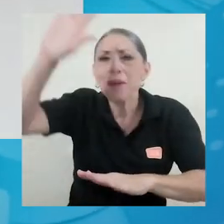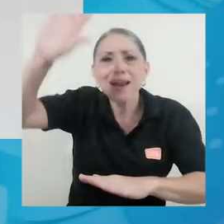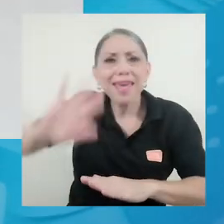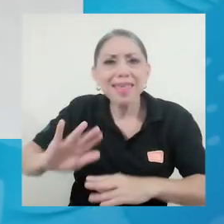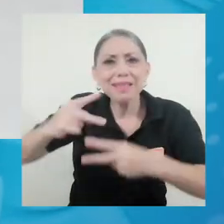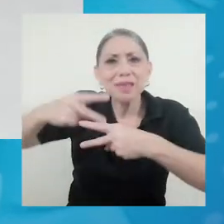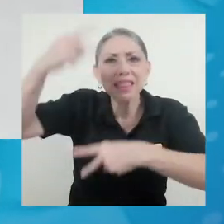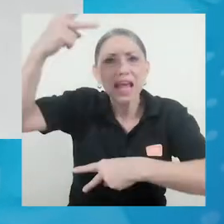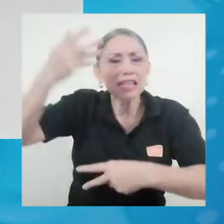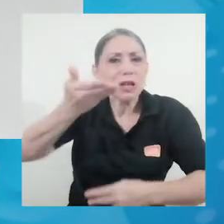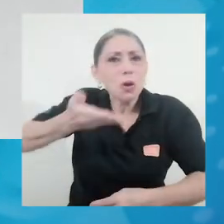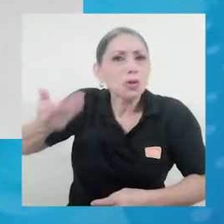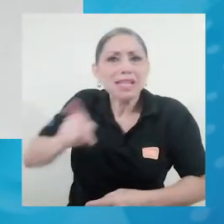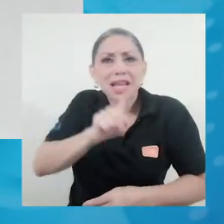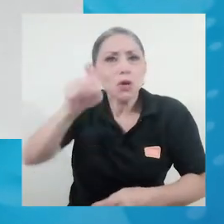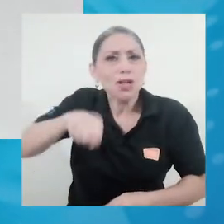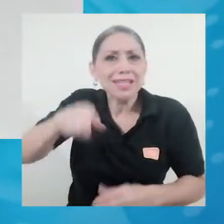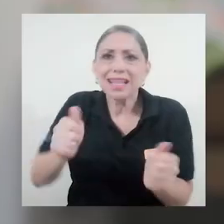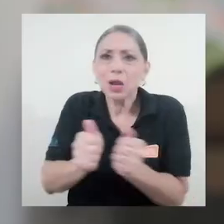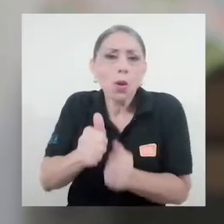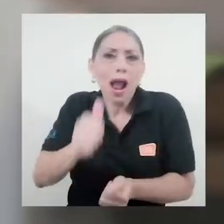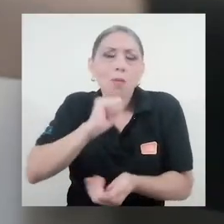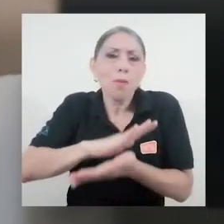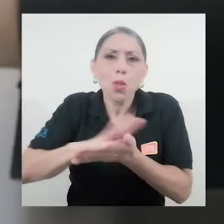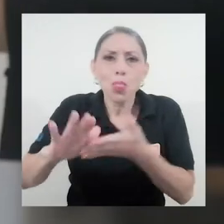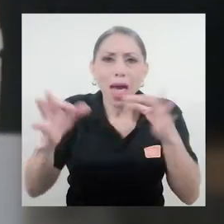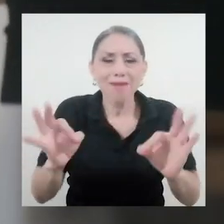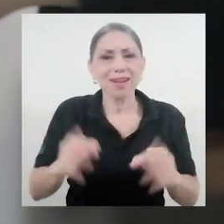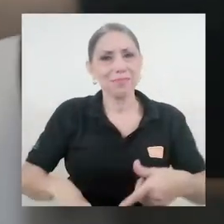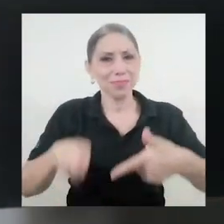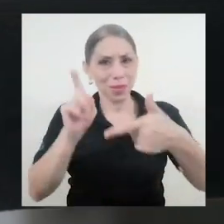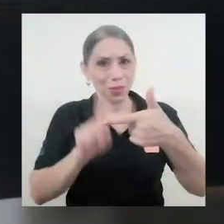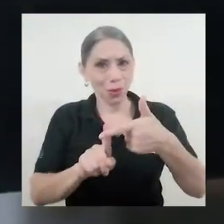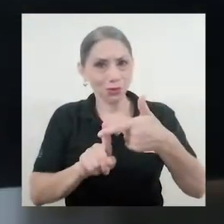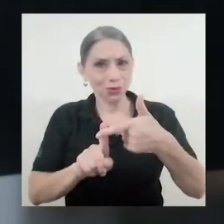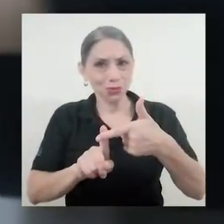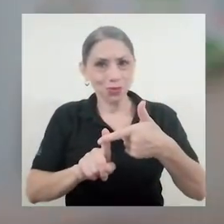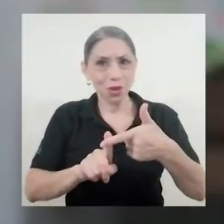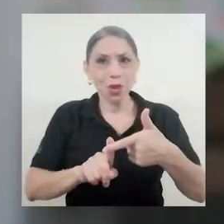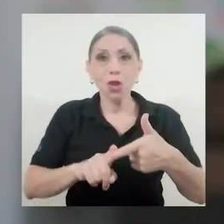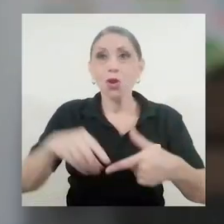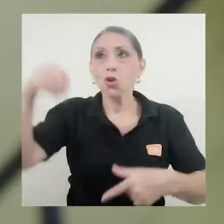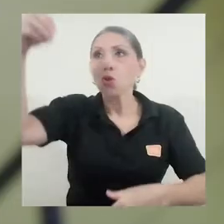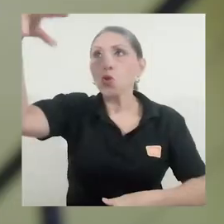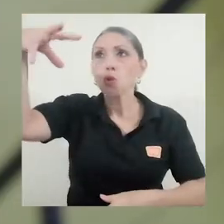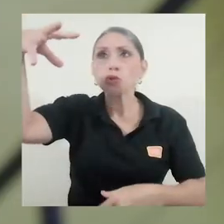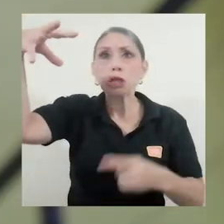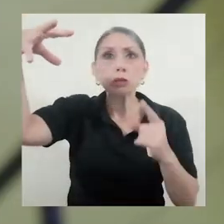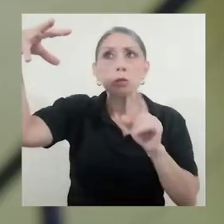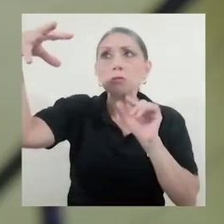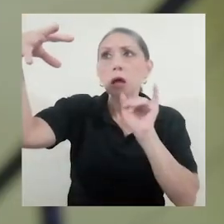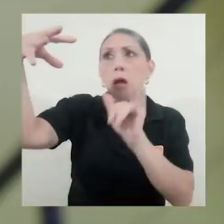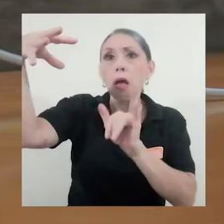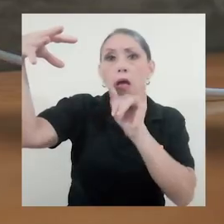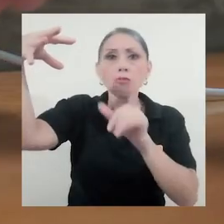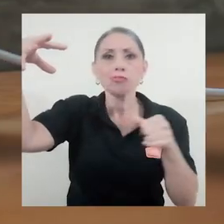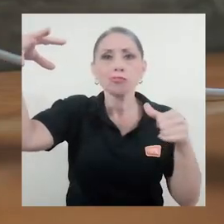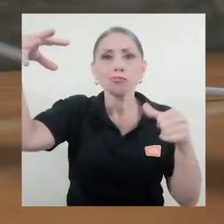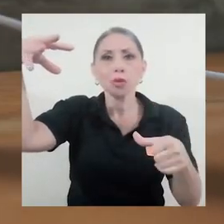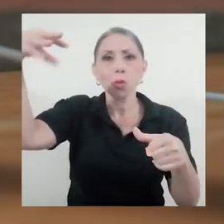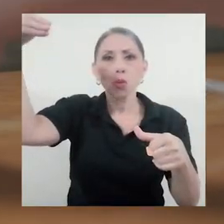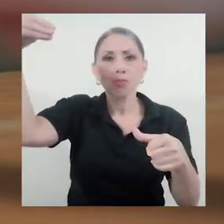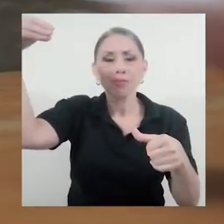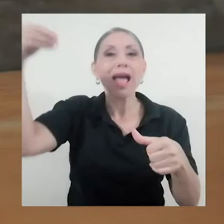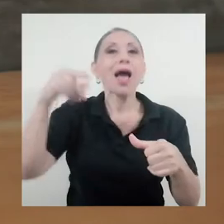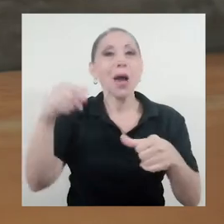cosas que no necesiten que sean con agua potable. 2. Apague las luces que no utilice y ponga en práctica